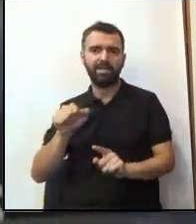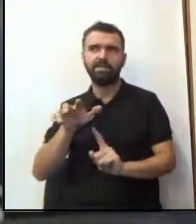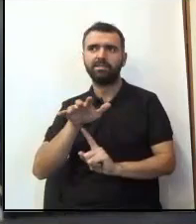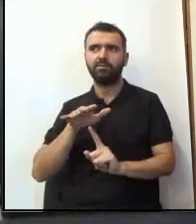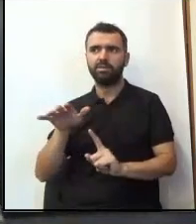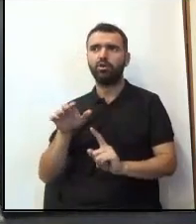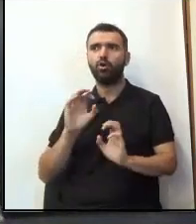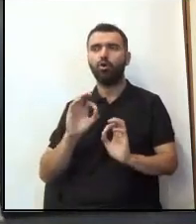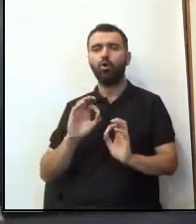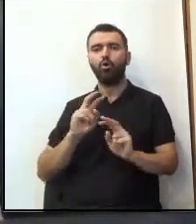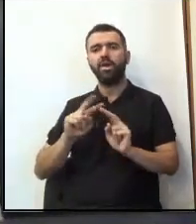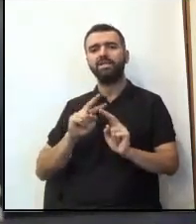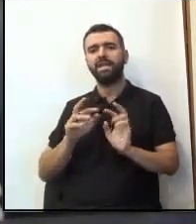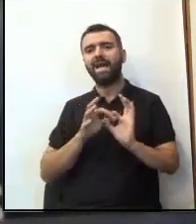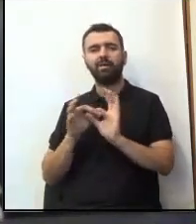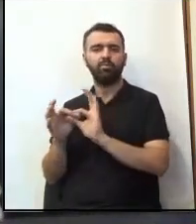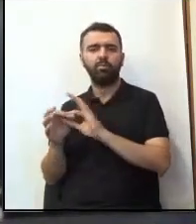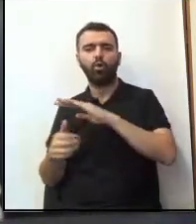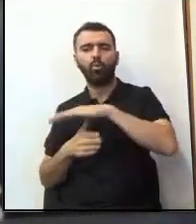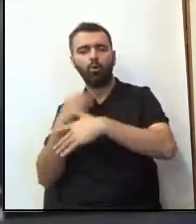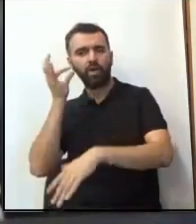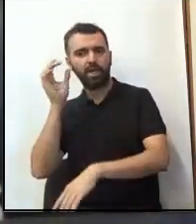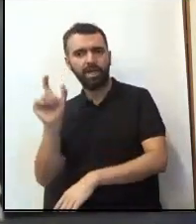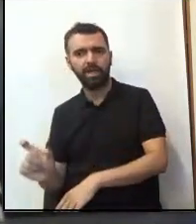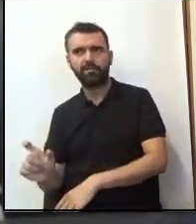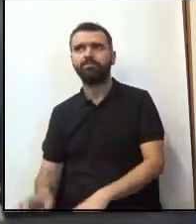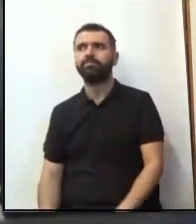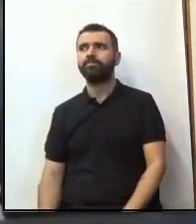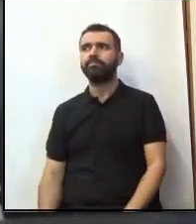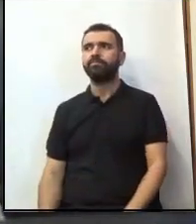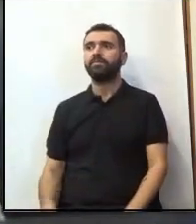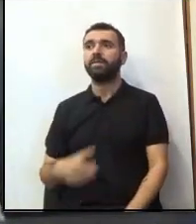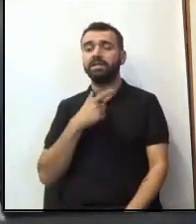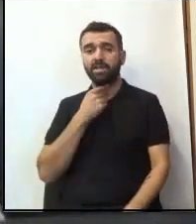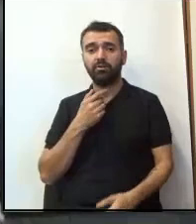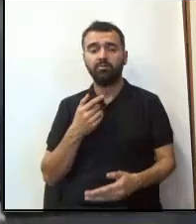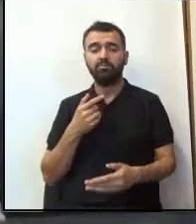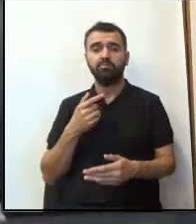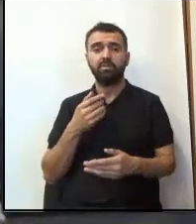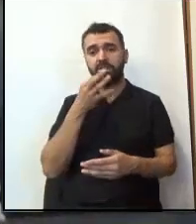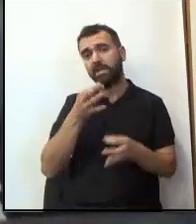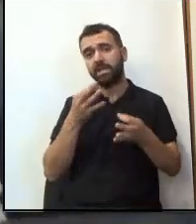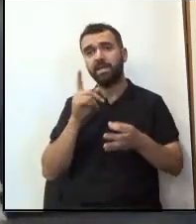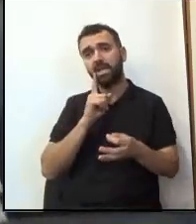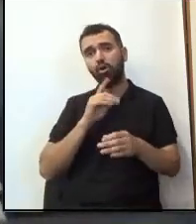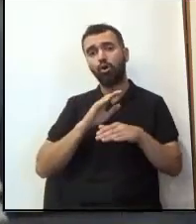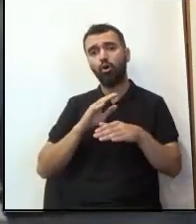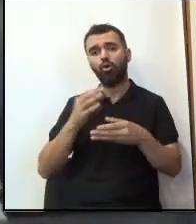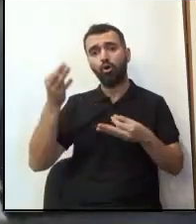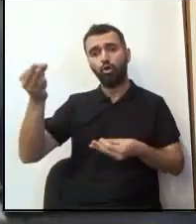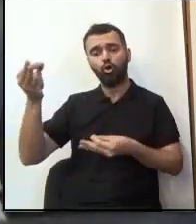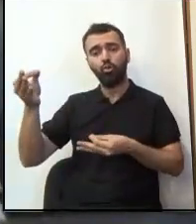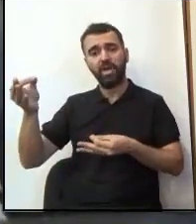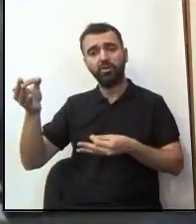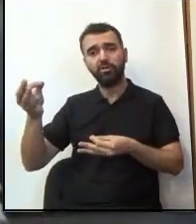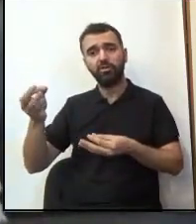o llevadas a cabo por mujeres. Quiero también decirles que tengo material a disposición de esa, algunos